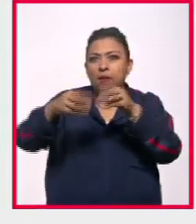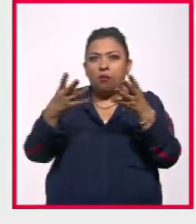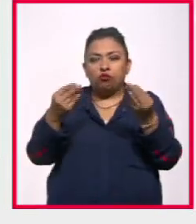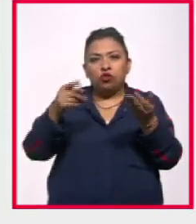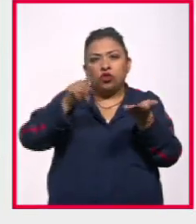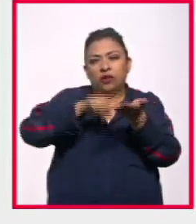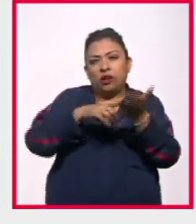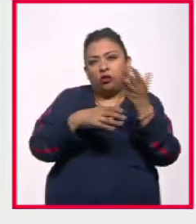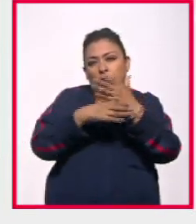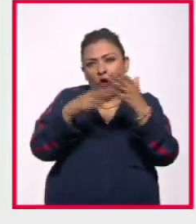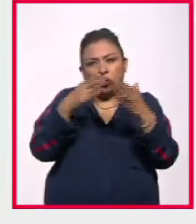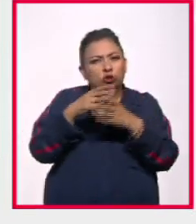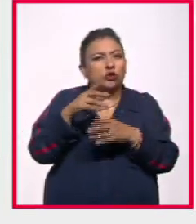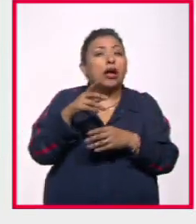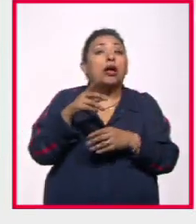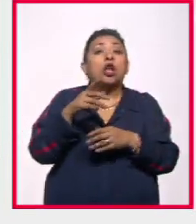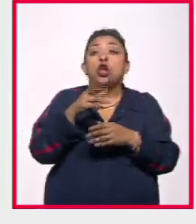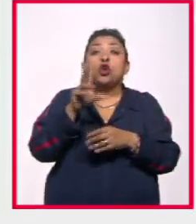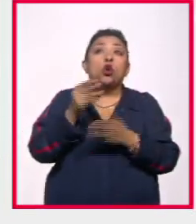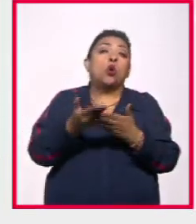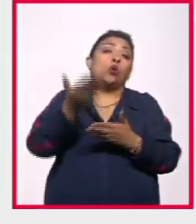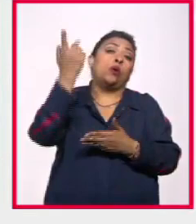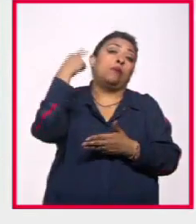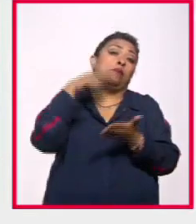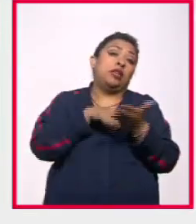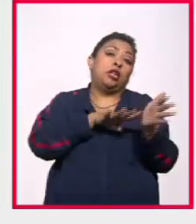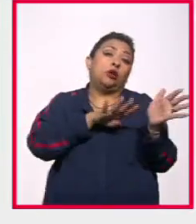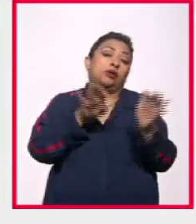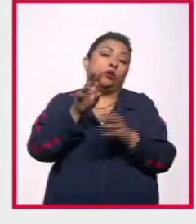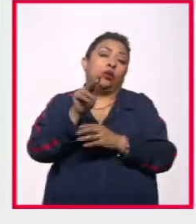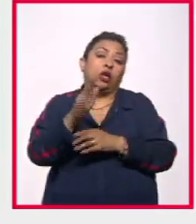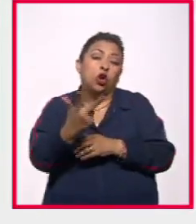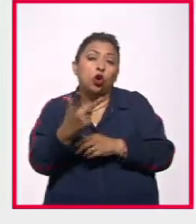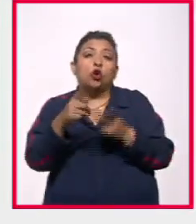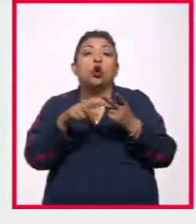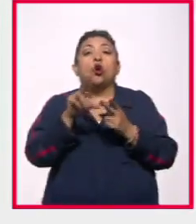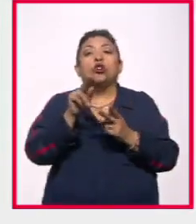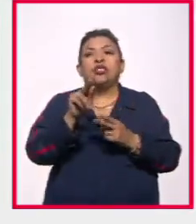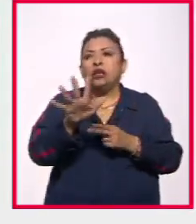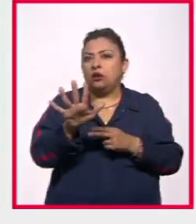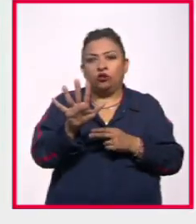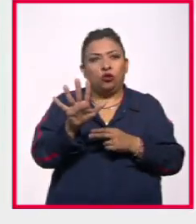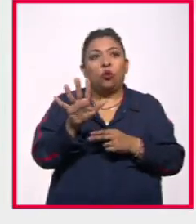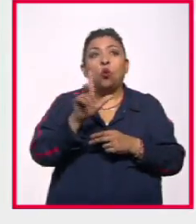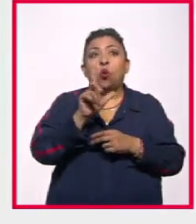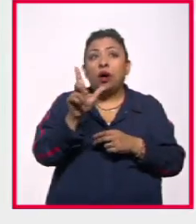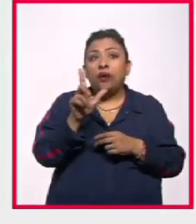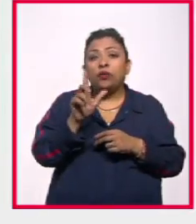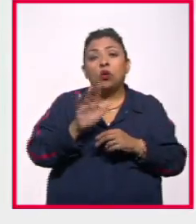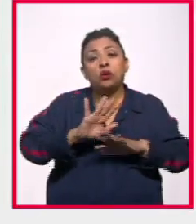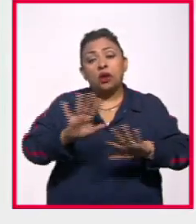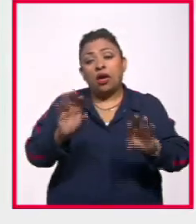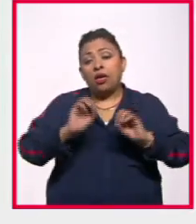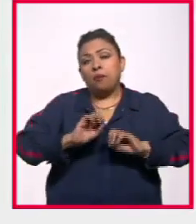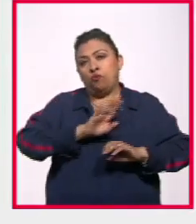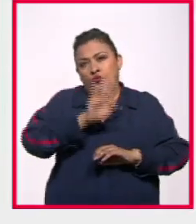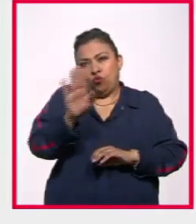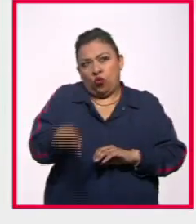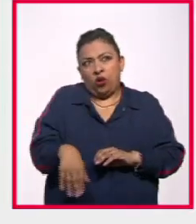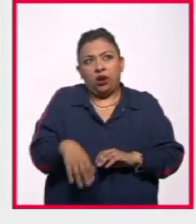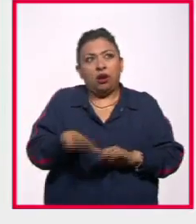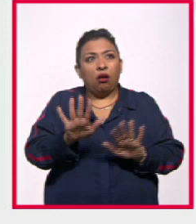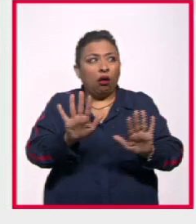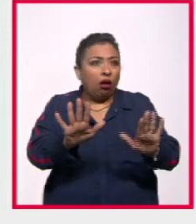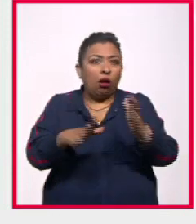not 1948 or 1988 when he left this world and left all the objects